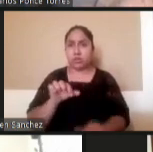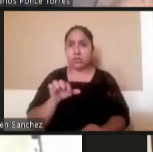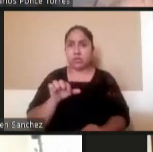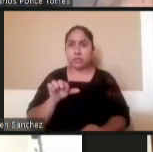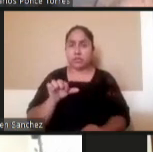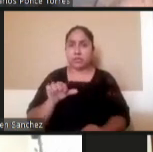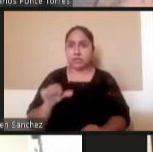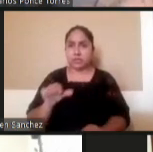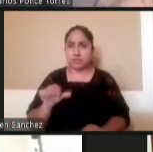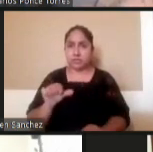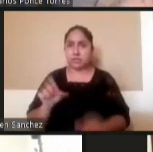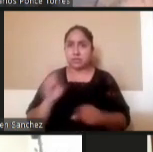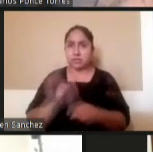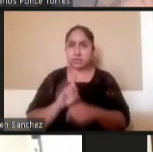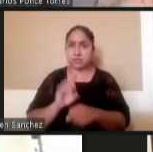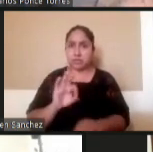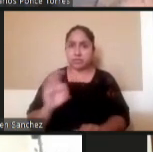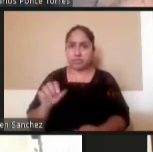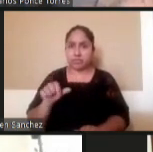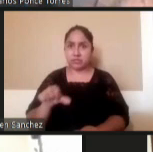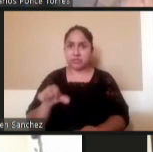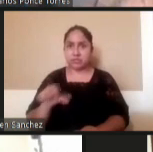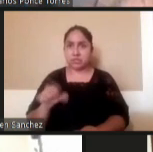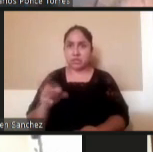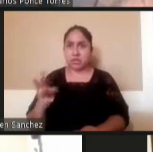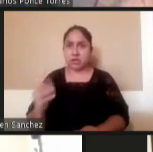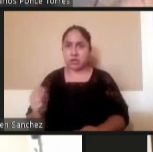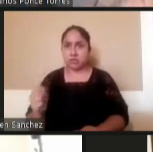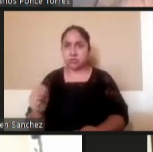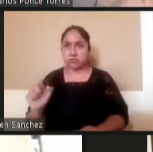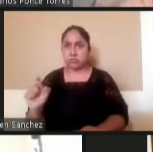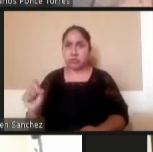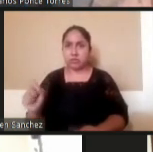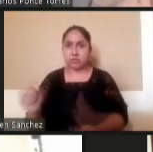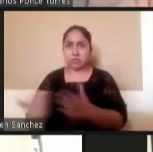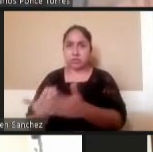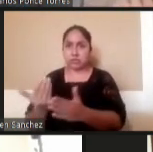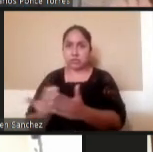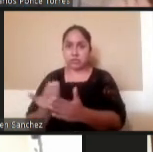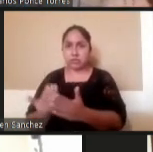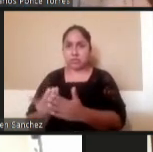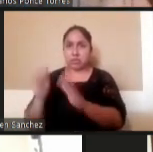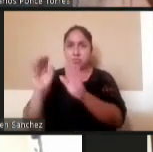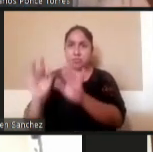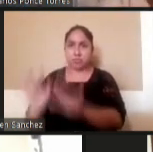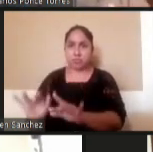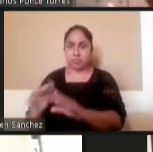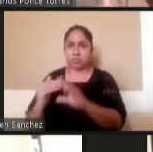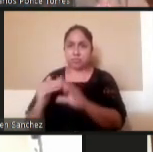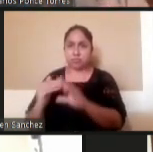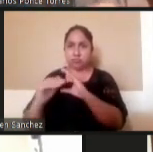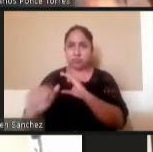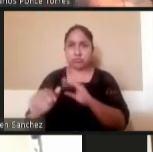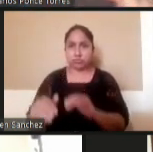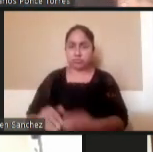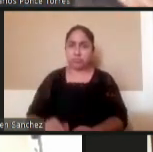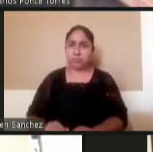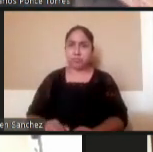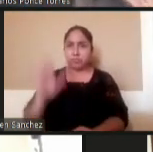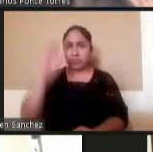minutos para hablar precisamente sobre este tema. Señora